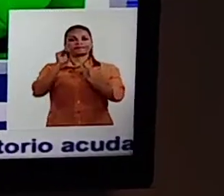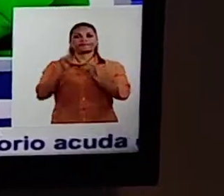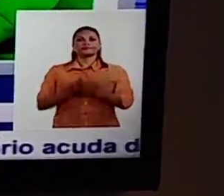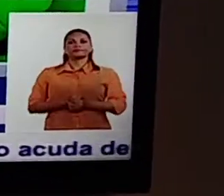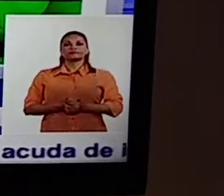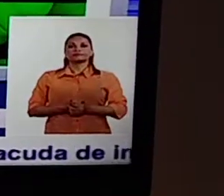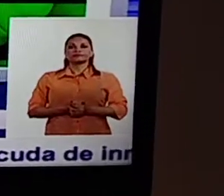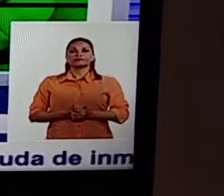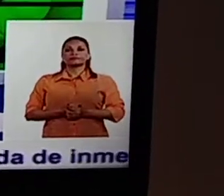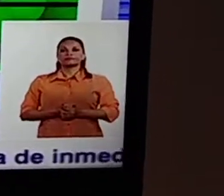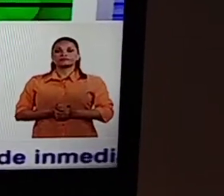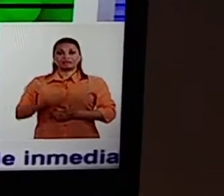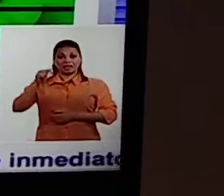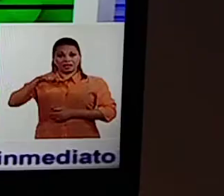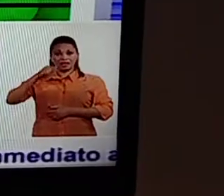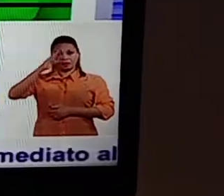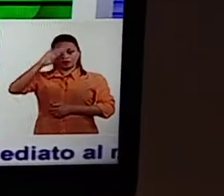mayor porciento,